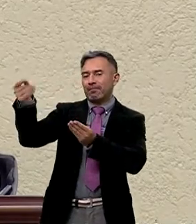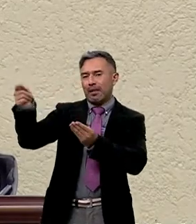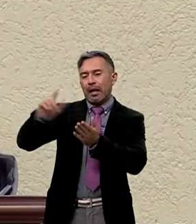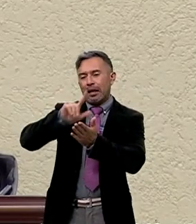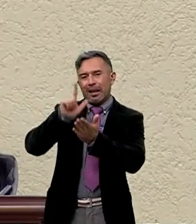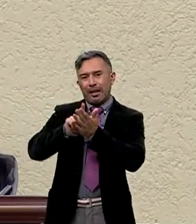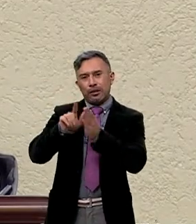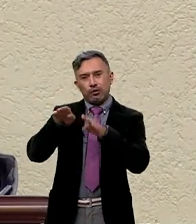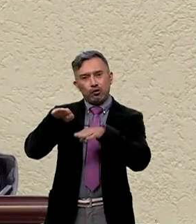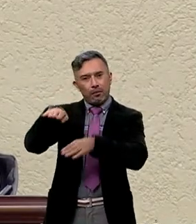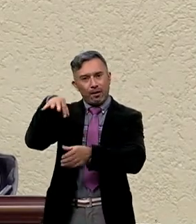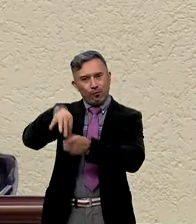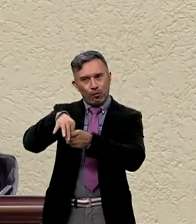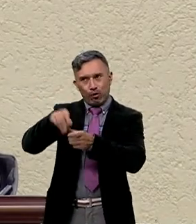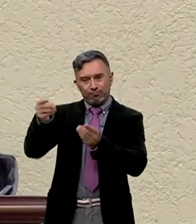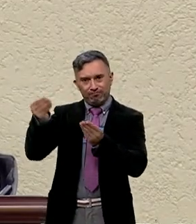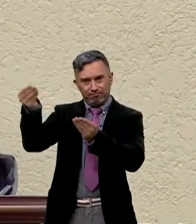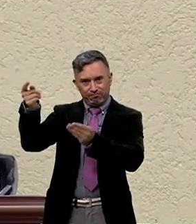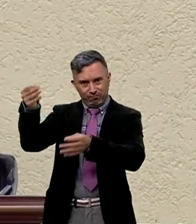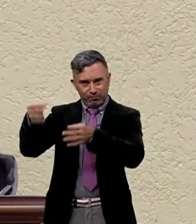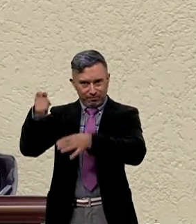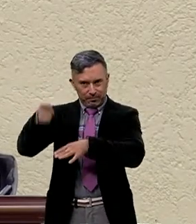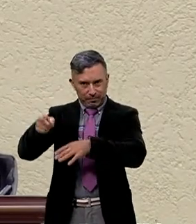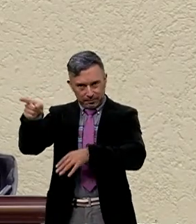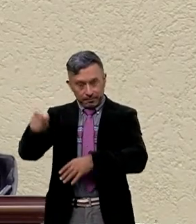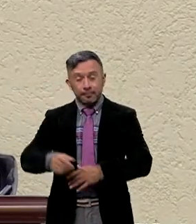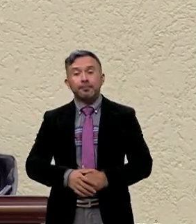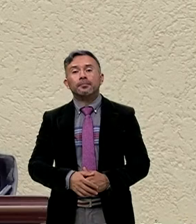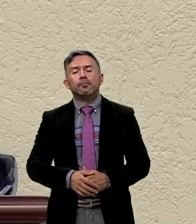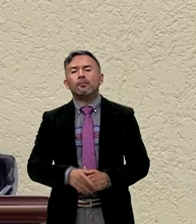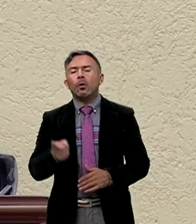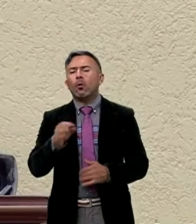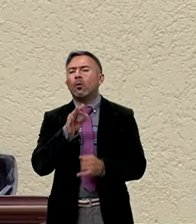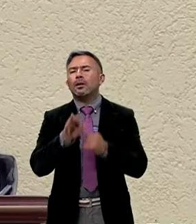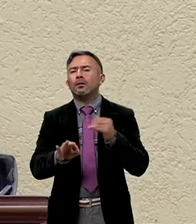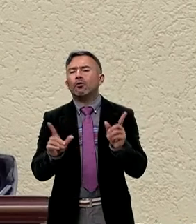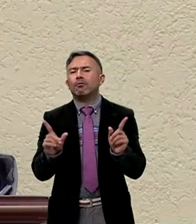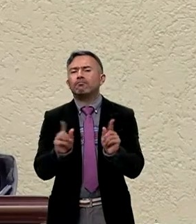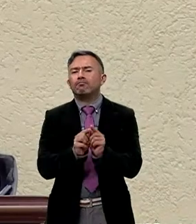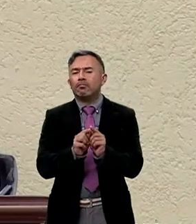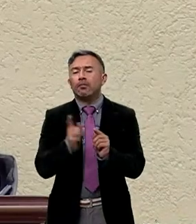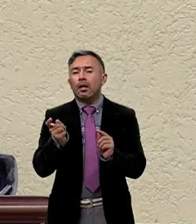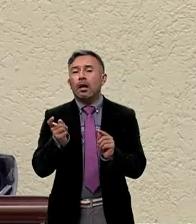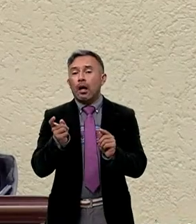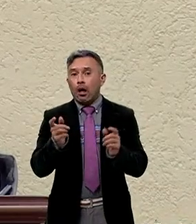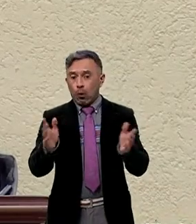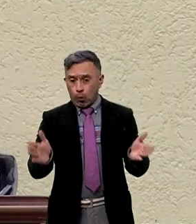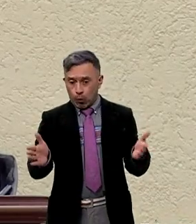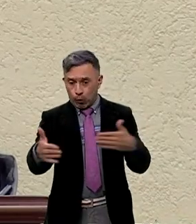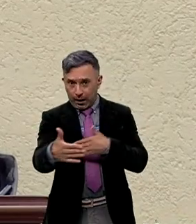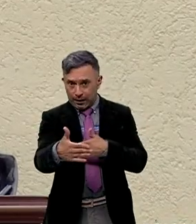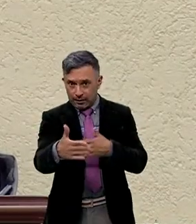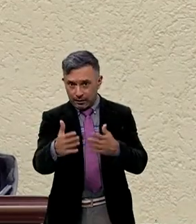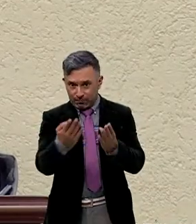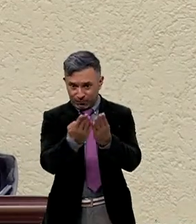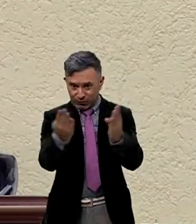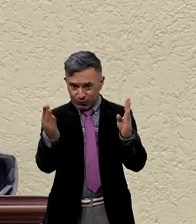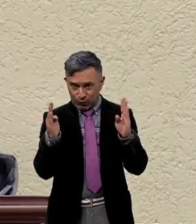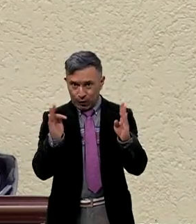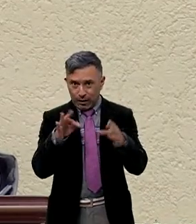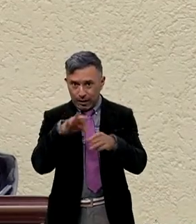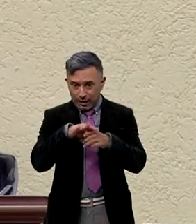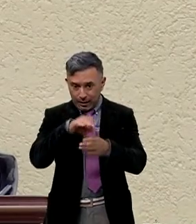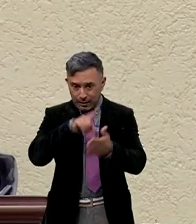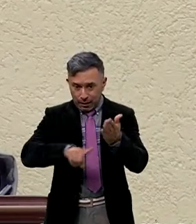materia concluyó reiterando nuestra convicción de que la democracia no se acaba en las urnas y que la vida pública